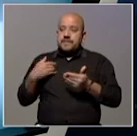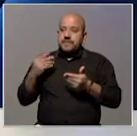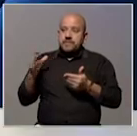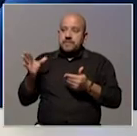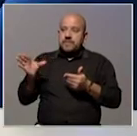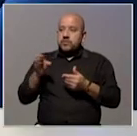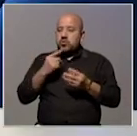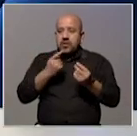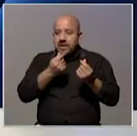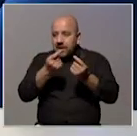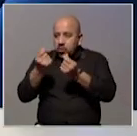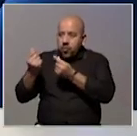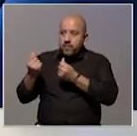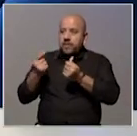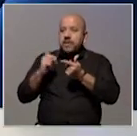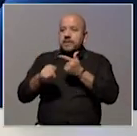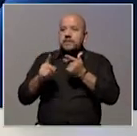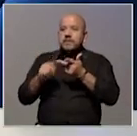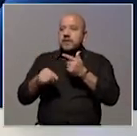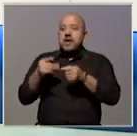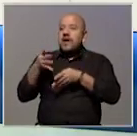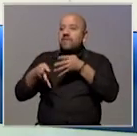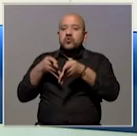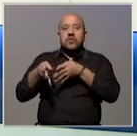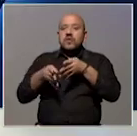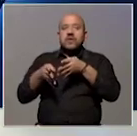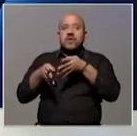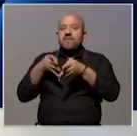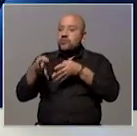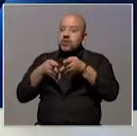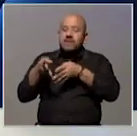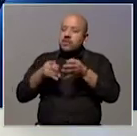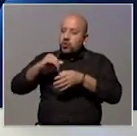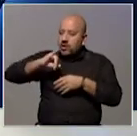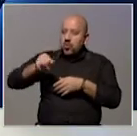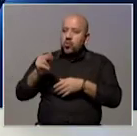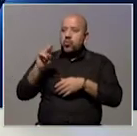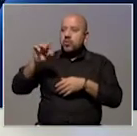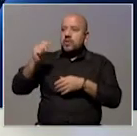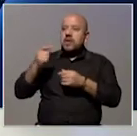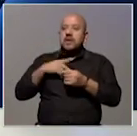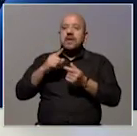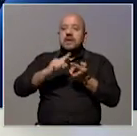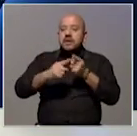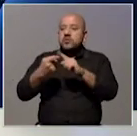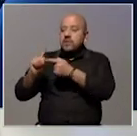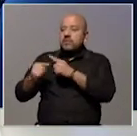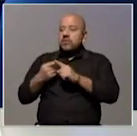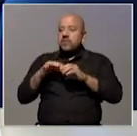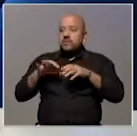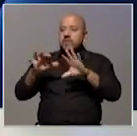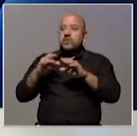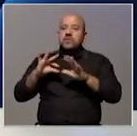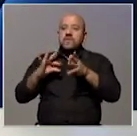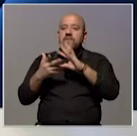las compras el funcionamiento de la junta funcionamiento de la junta el relacionamiento con los funcionarios el proceso es como un